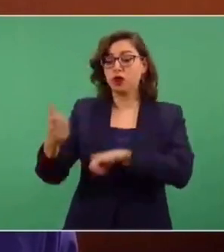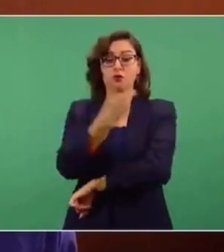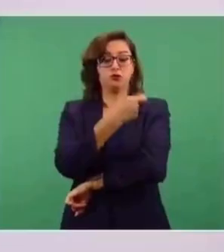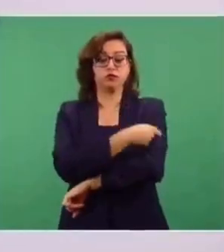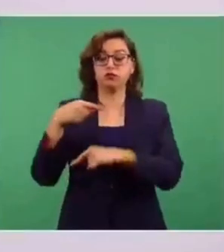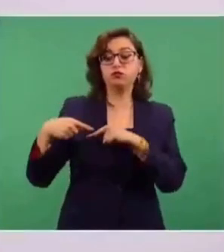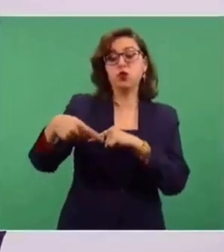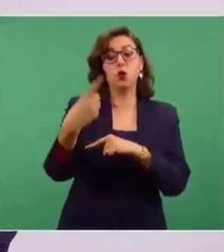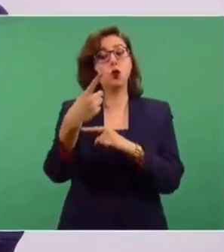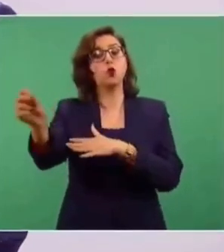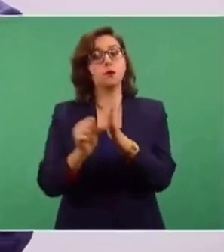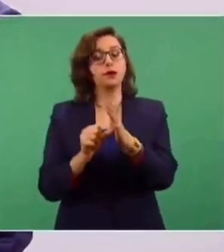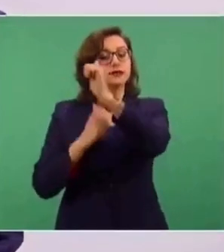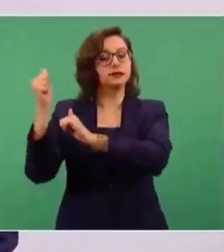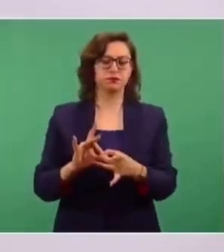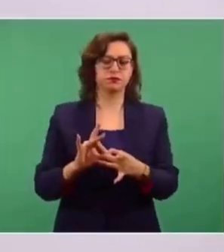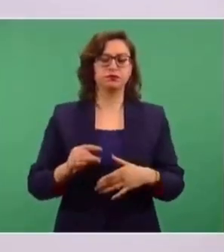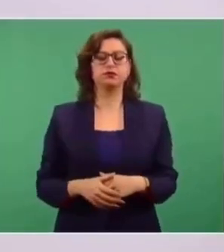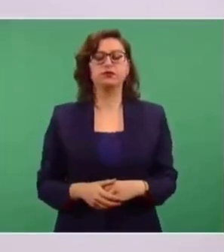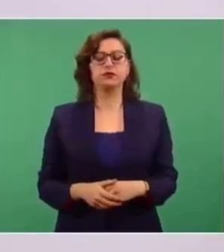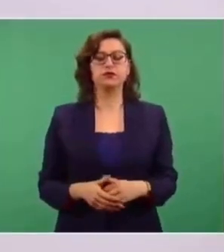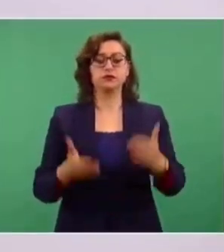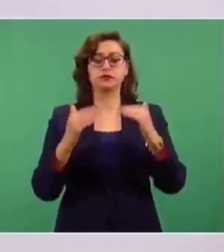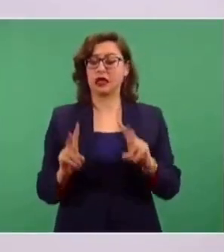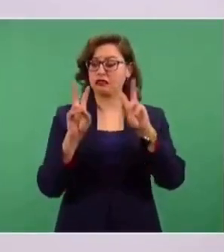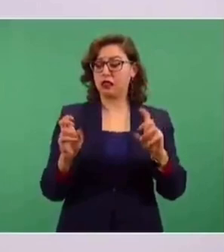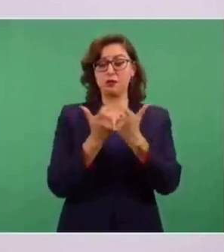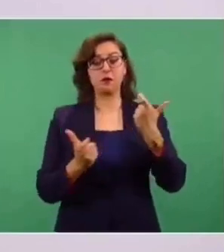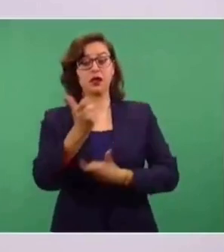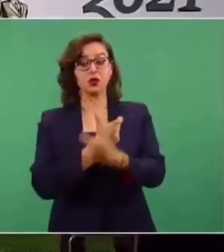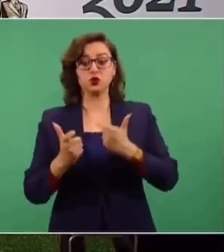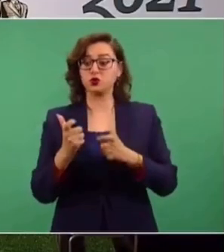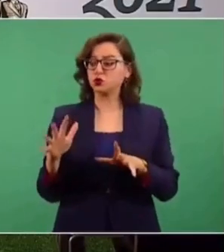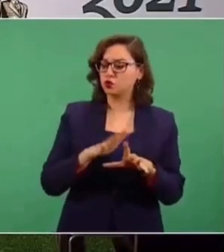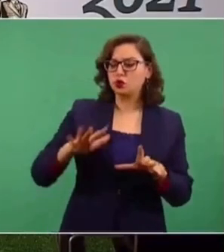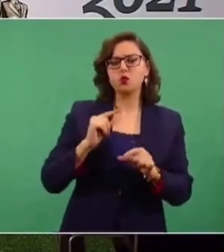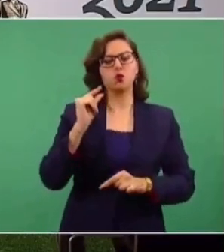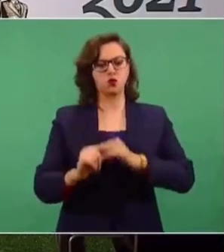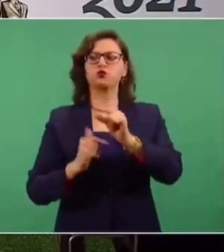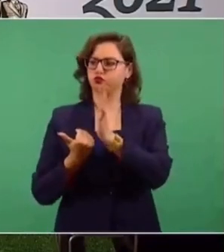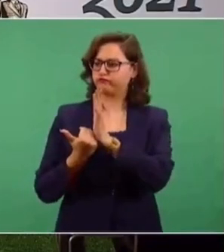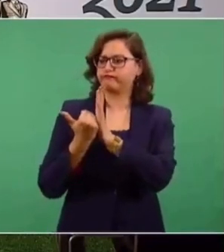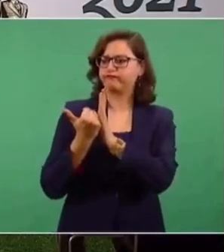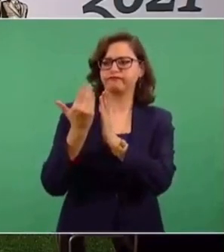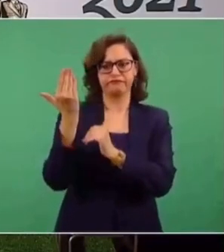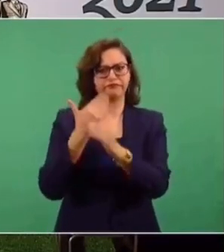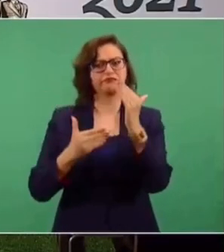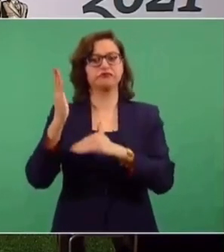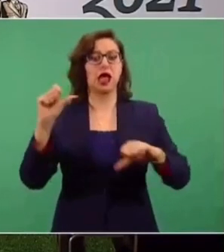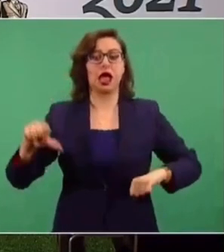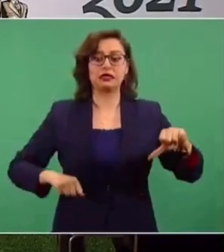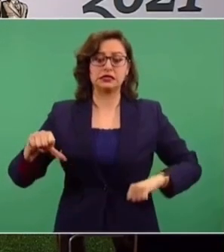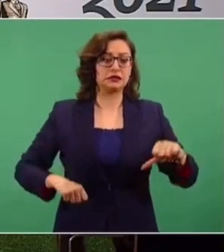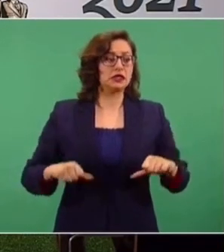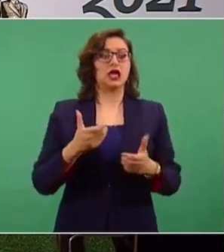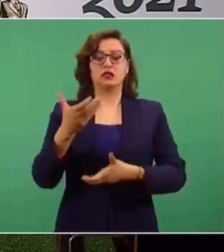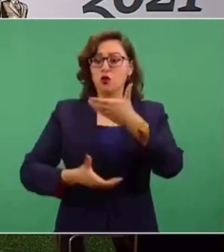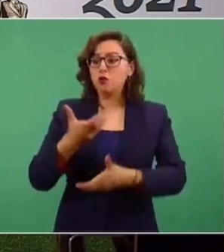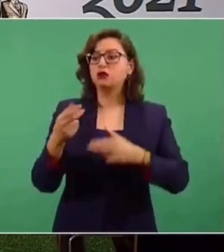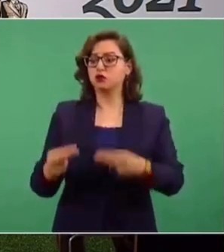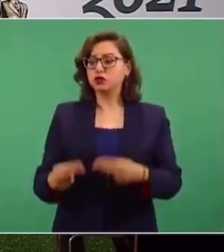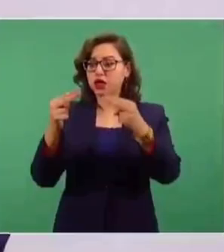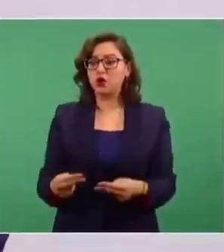este mes próximo, en el mes de abril. En lo económico y en lo social, también vamos saliendo de la crisis. La actividad productiva y comercial empieza a